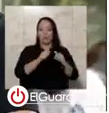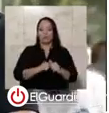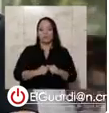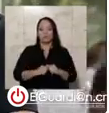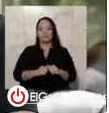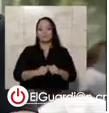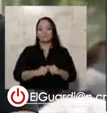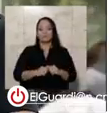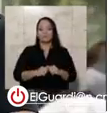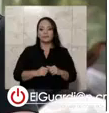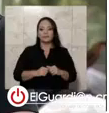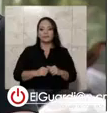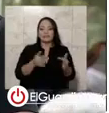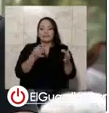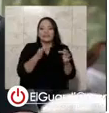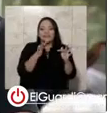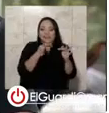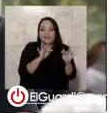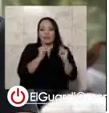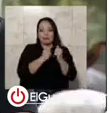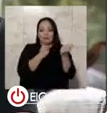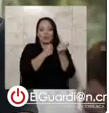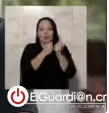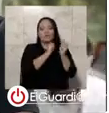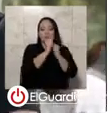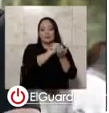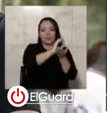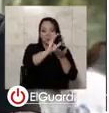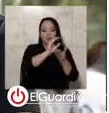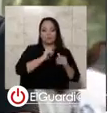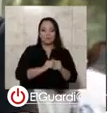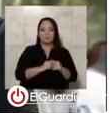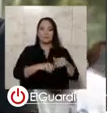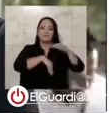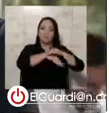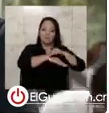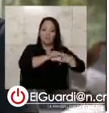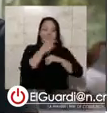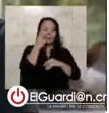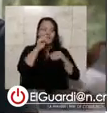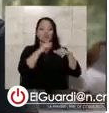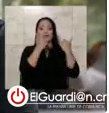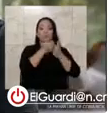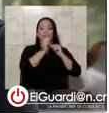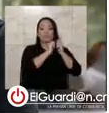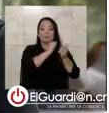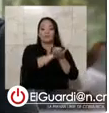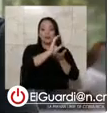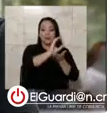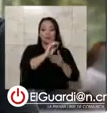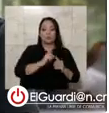a tratar de hacer algo por el deporte de San Carlos, específicamente por el fútbol, y es que la Asociación Deportiva San